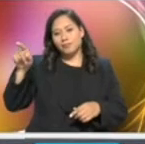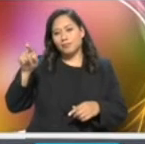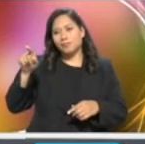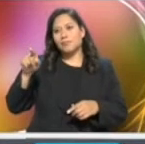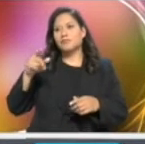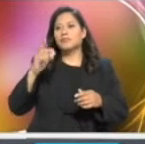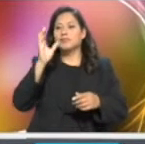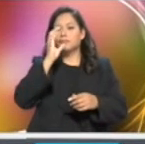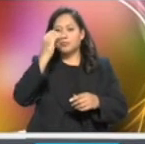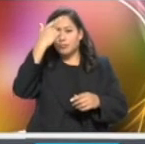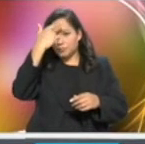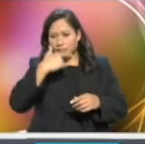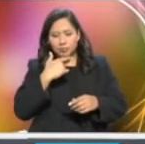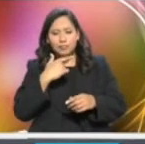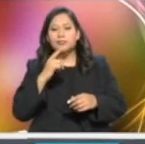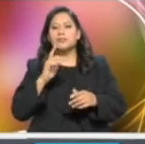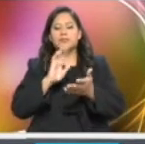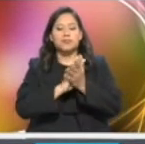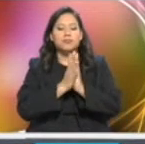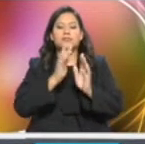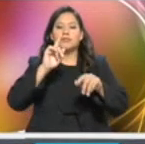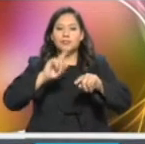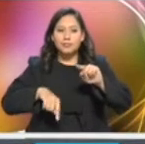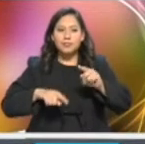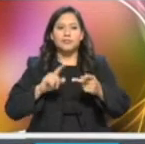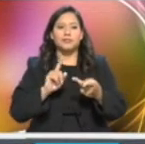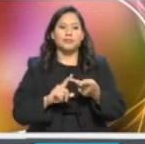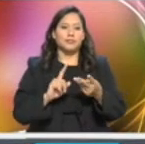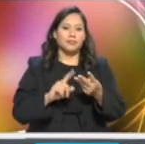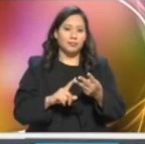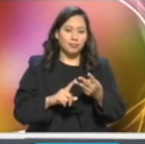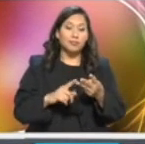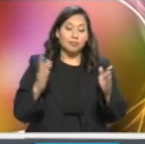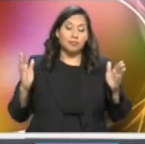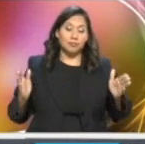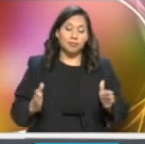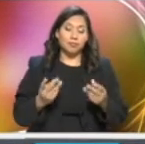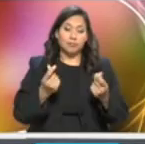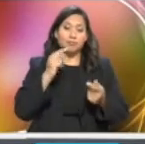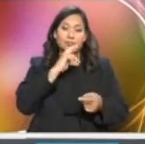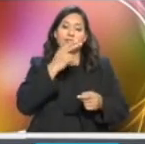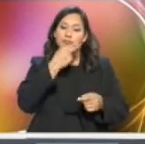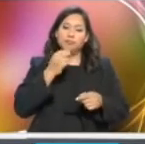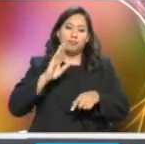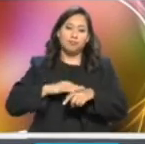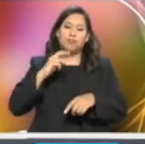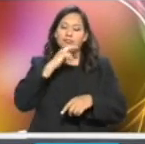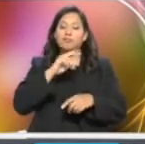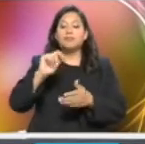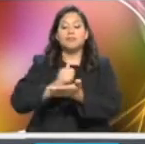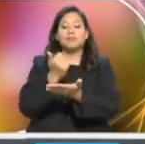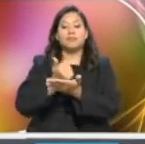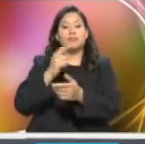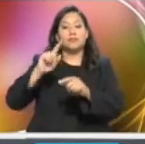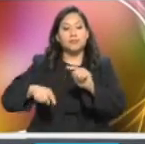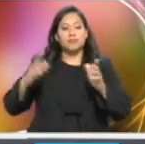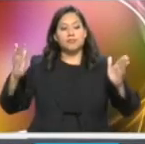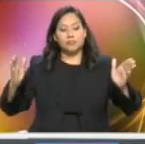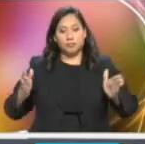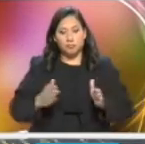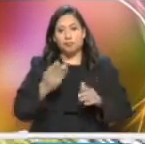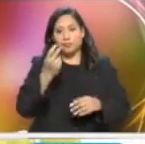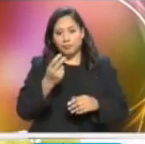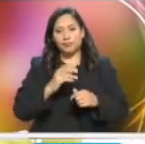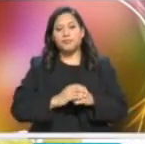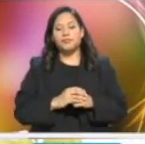dejar de cenar, con quitarse unas cuantas tortillas, bajan con estas 500. Bajarle el arroz, es más, dejan el arroz y bajan. Totalmente.